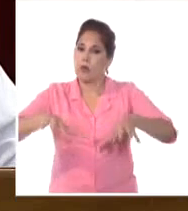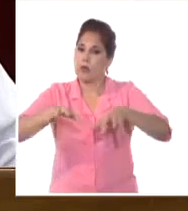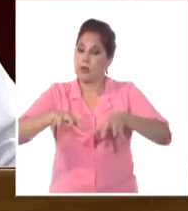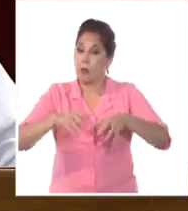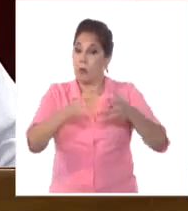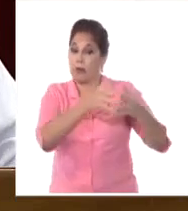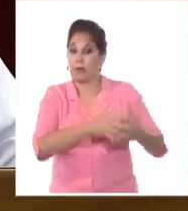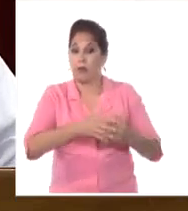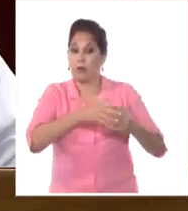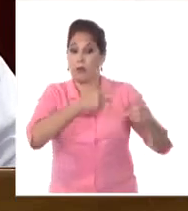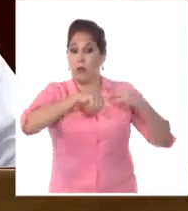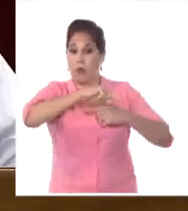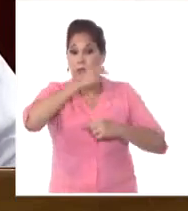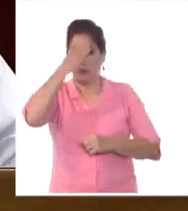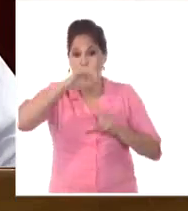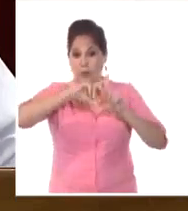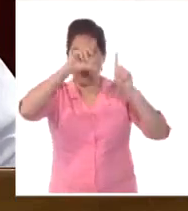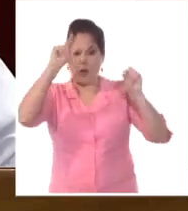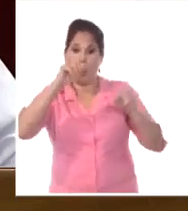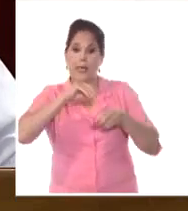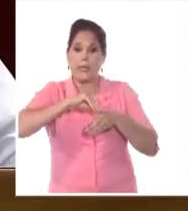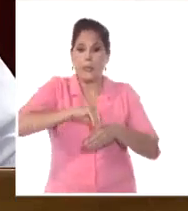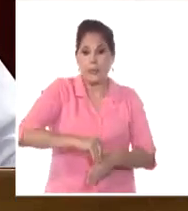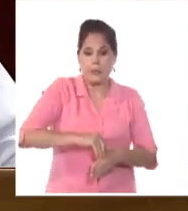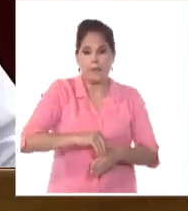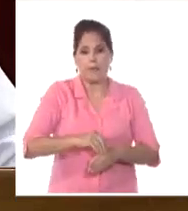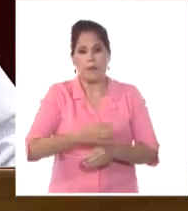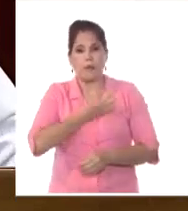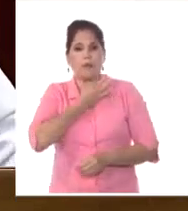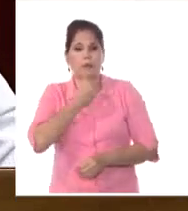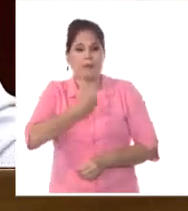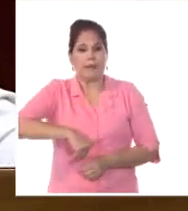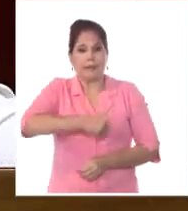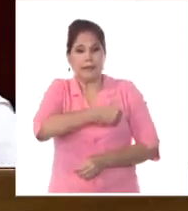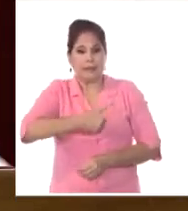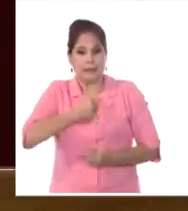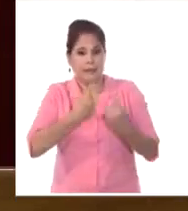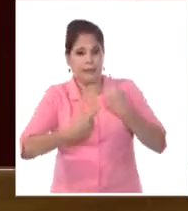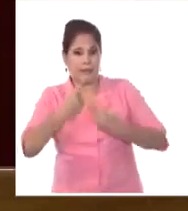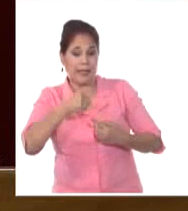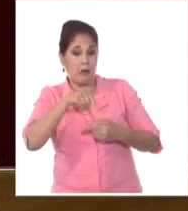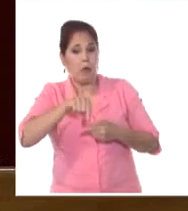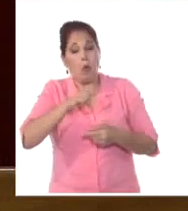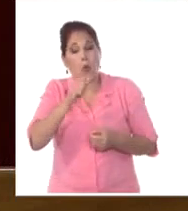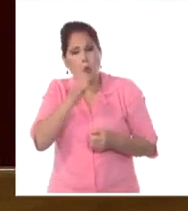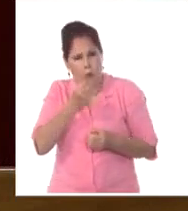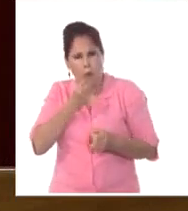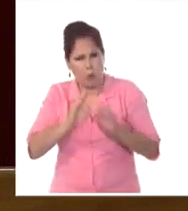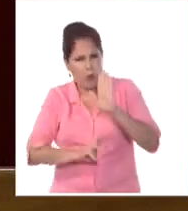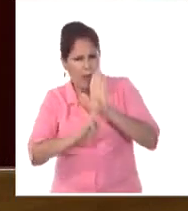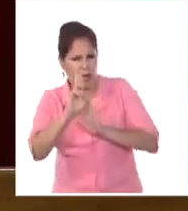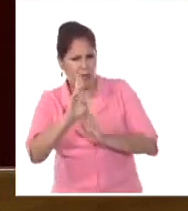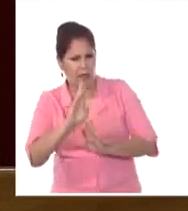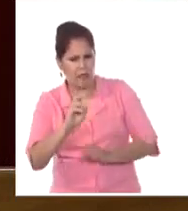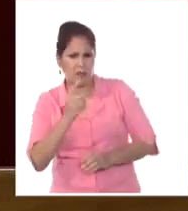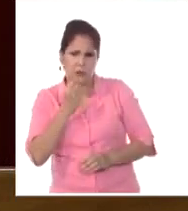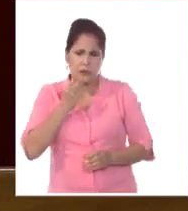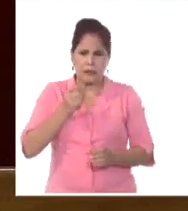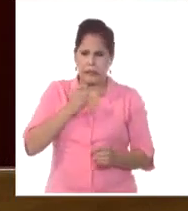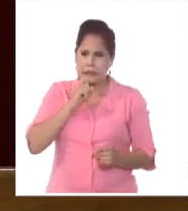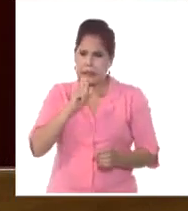la revolución para rendirnos por hambre y carencias de todo tipo, hacen dudar a muchos de la posibilidad real de la victoria que nos